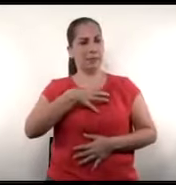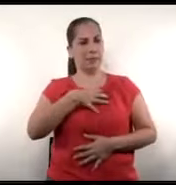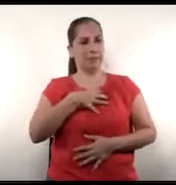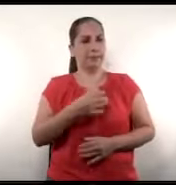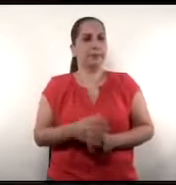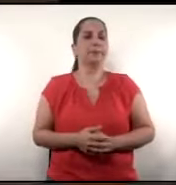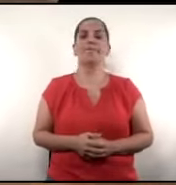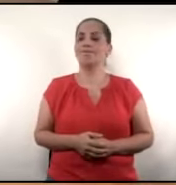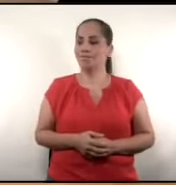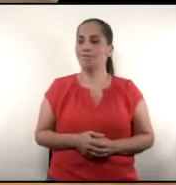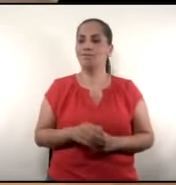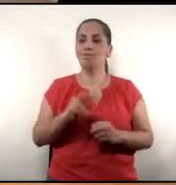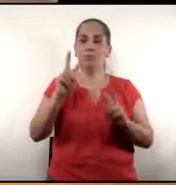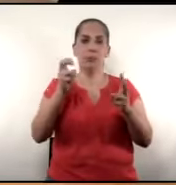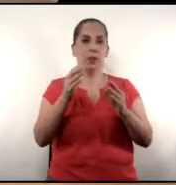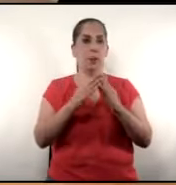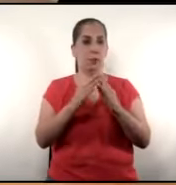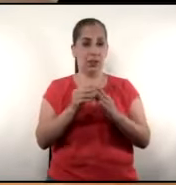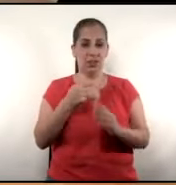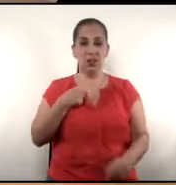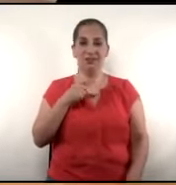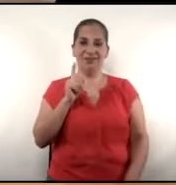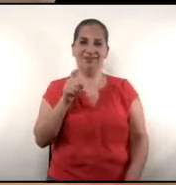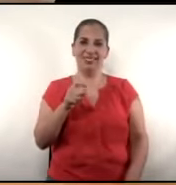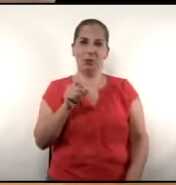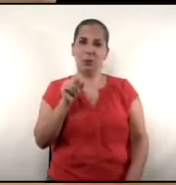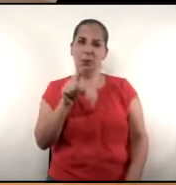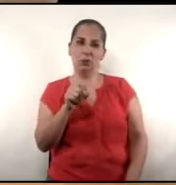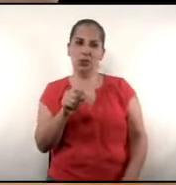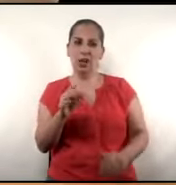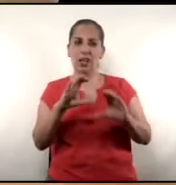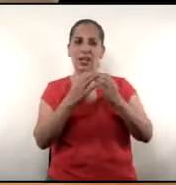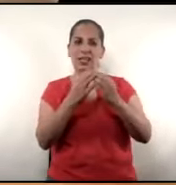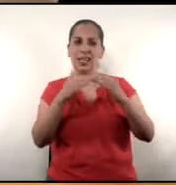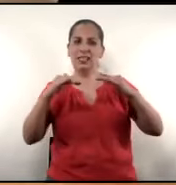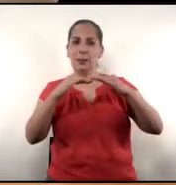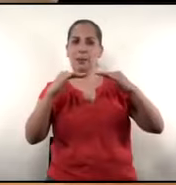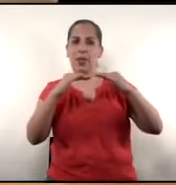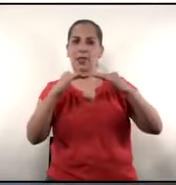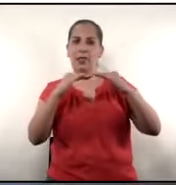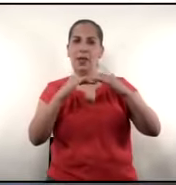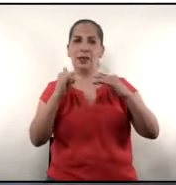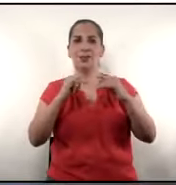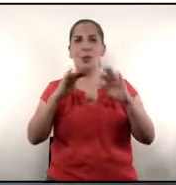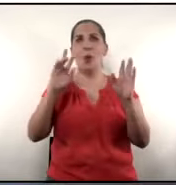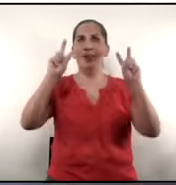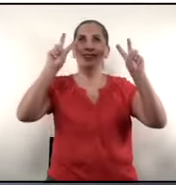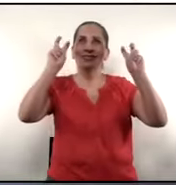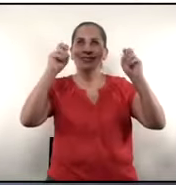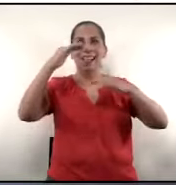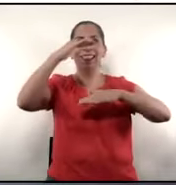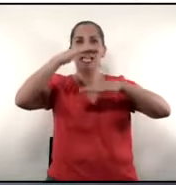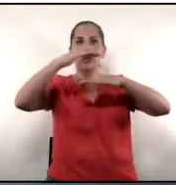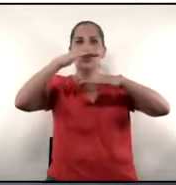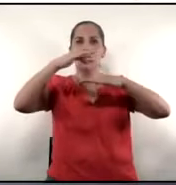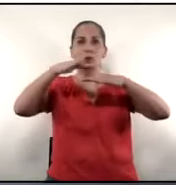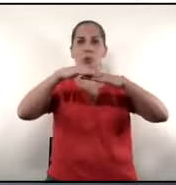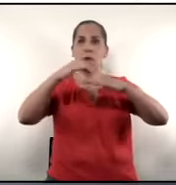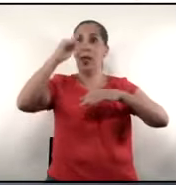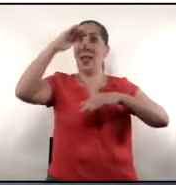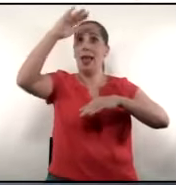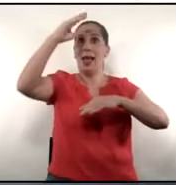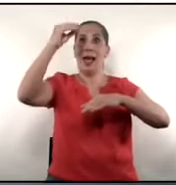tema de vivienda es obligatorio preguntarle por la clase media, que se llama ese sándwich que queda porque no puede recibir